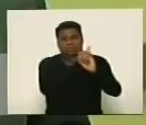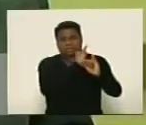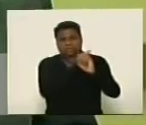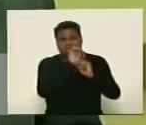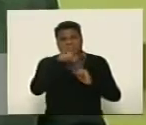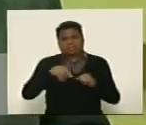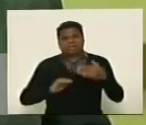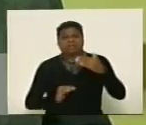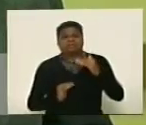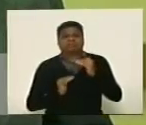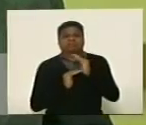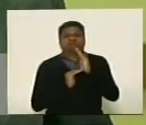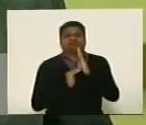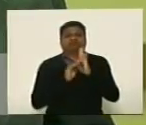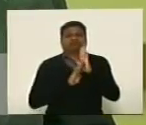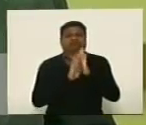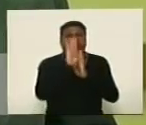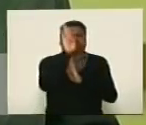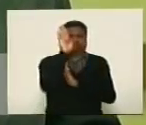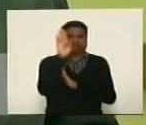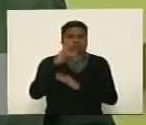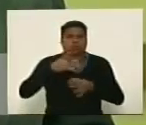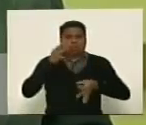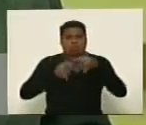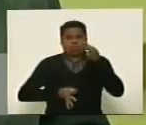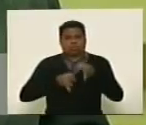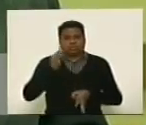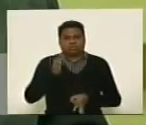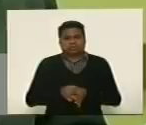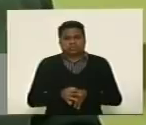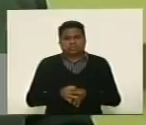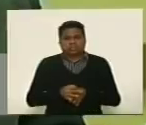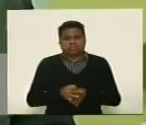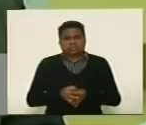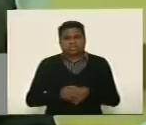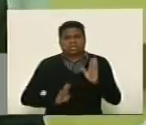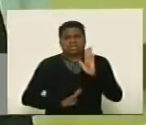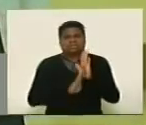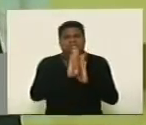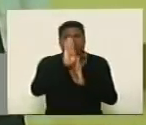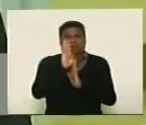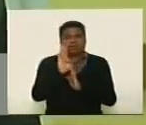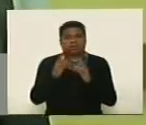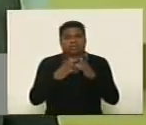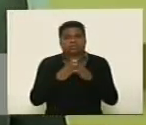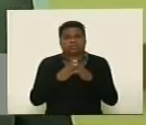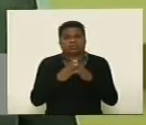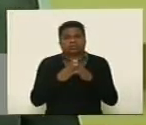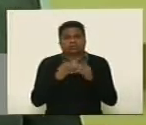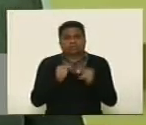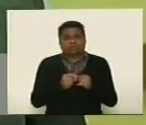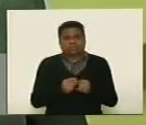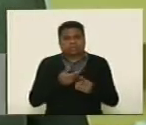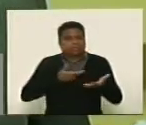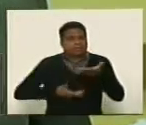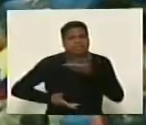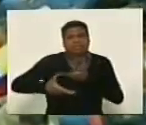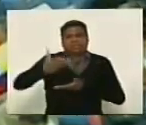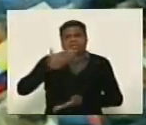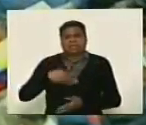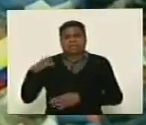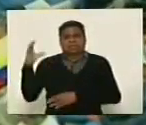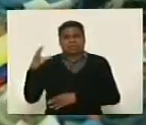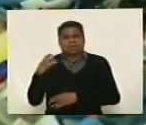el crecimiento de un sistema financiero justo y contribuye al desarrollo, la autonomía y el intercambio entre